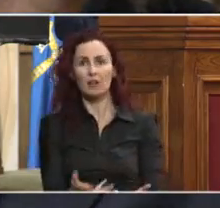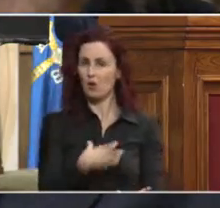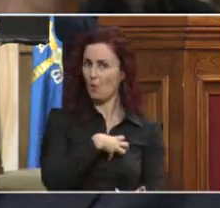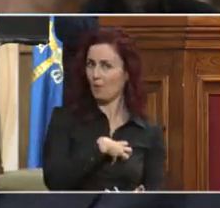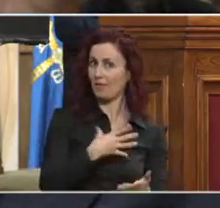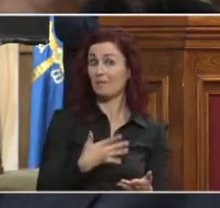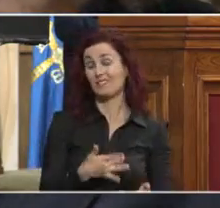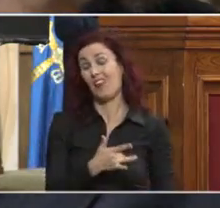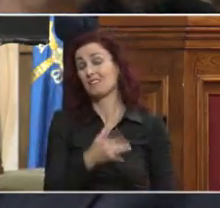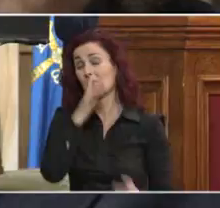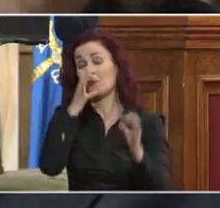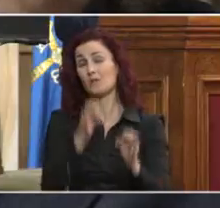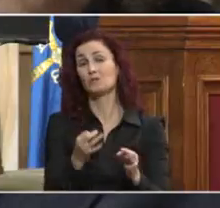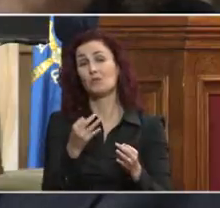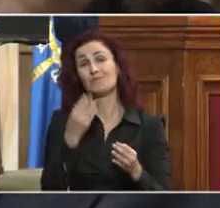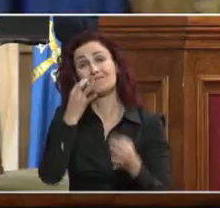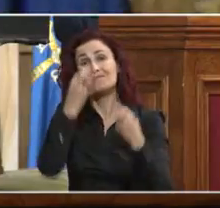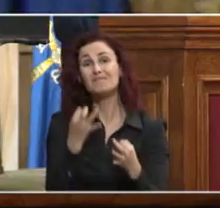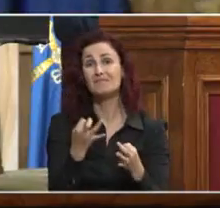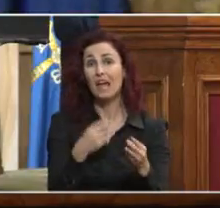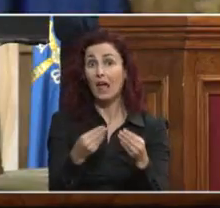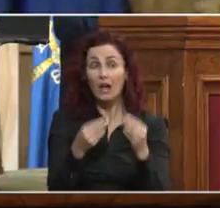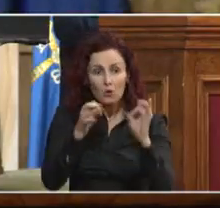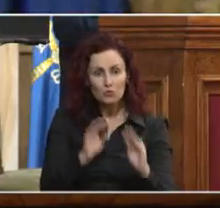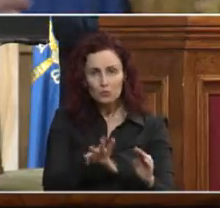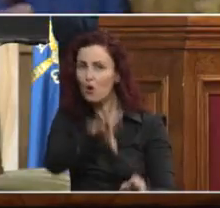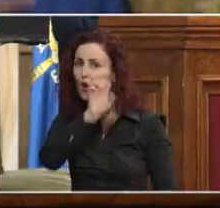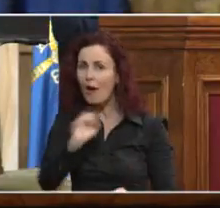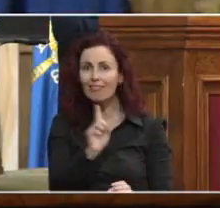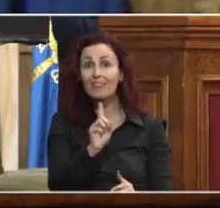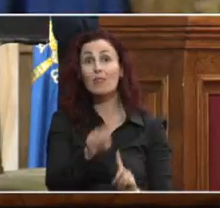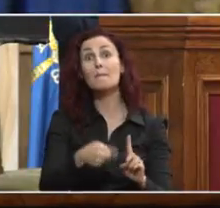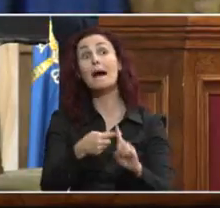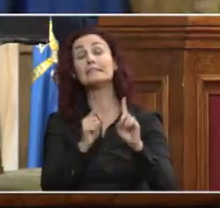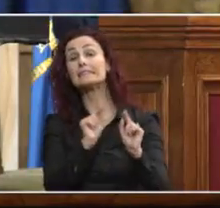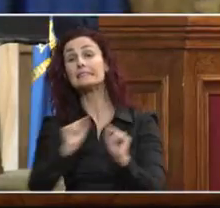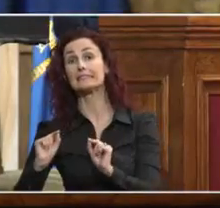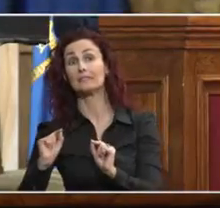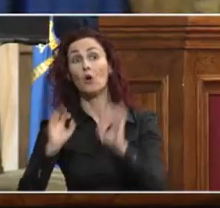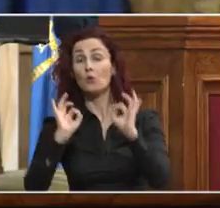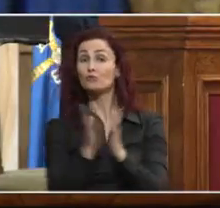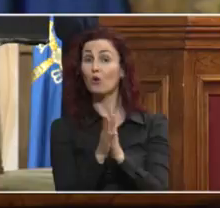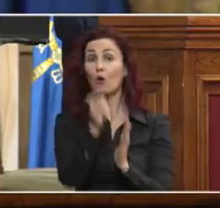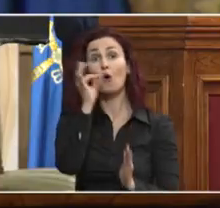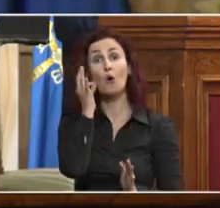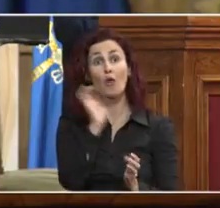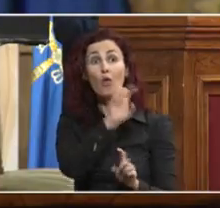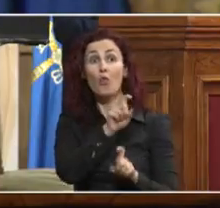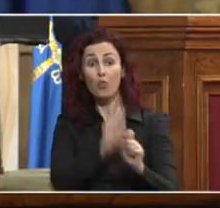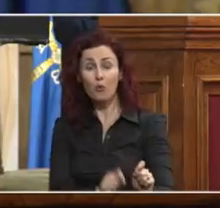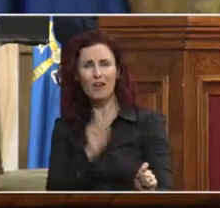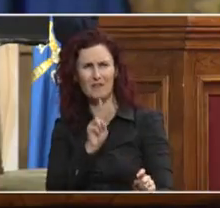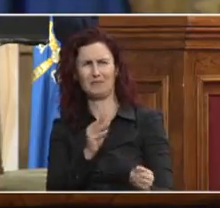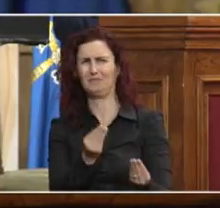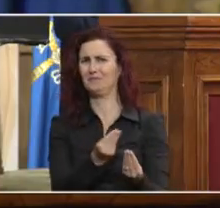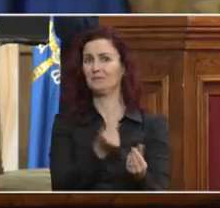Por desgracia, el materialismo de Mastro Piero no fue del todo comprendido, incluso por algunos de sus compañeros, que lo